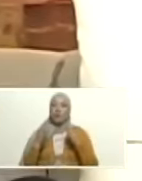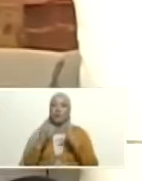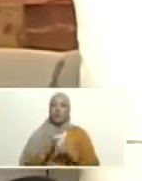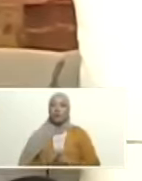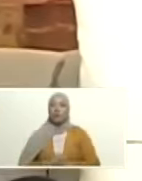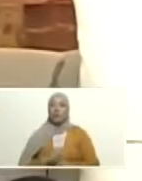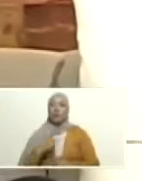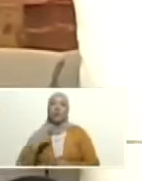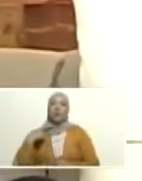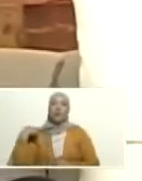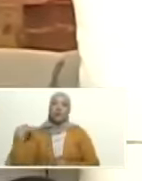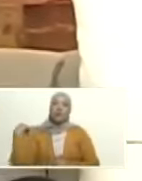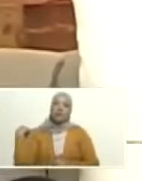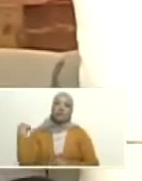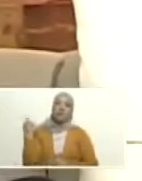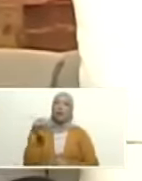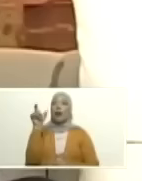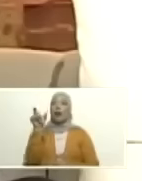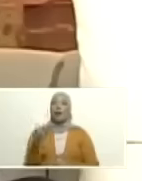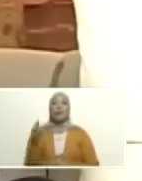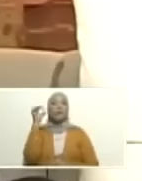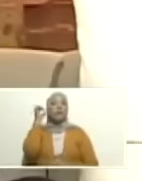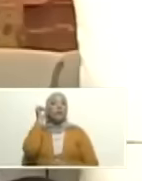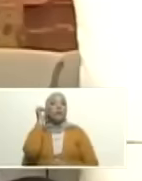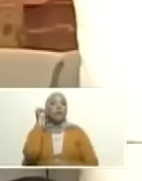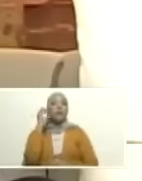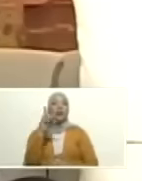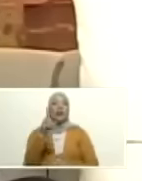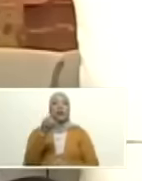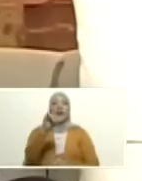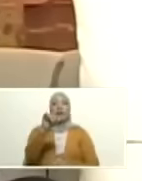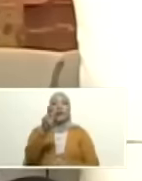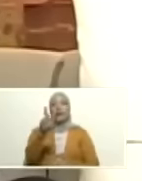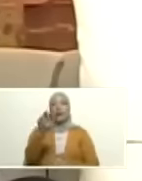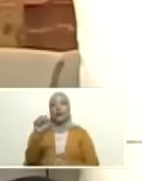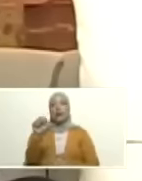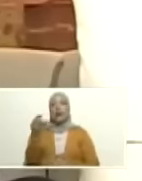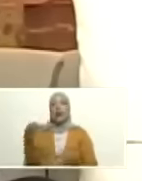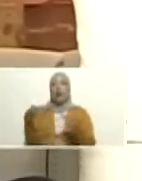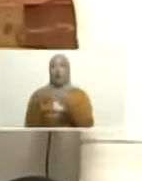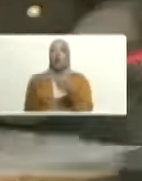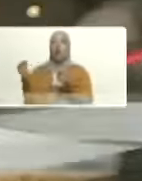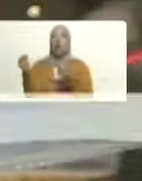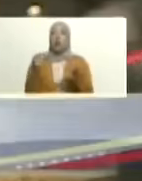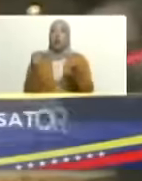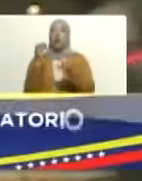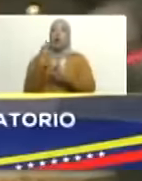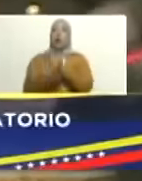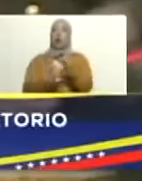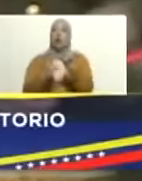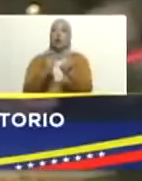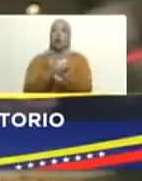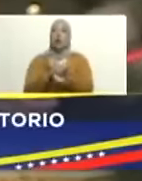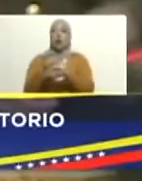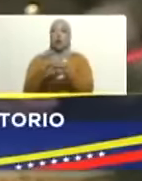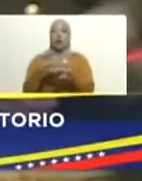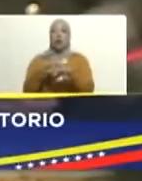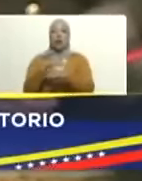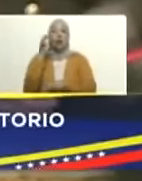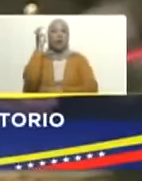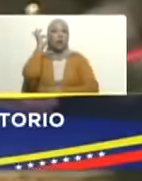Compañera Diva Guzmán, miembro de la Comisión de Diálogo Nacional e Internacional y ministra de la